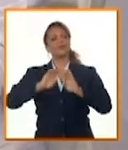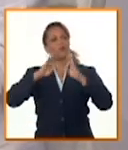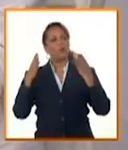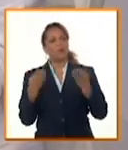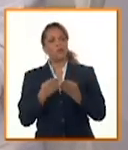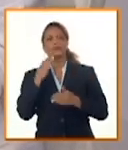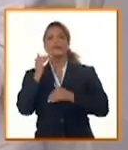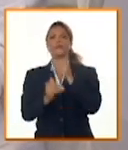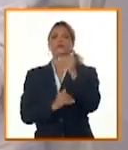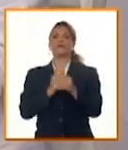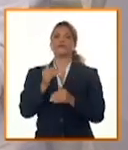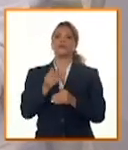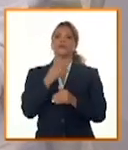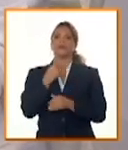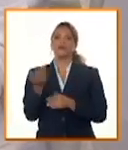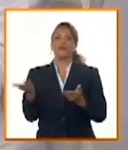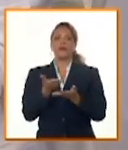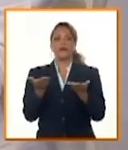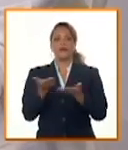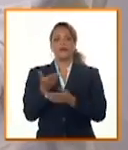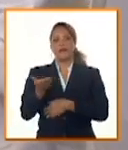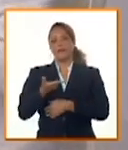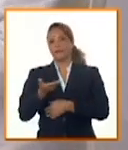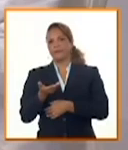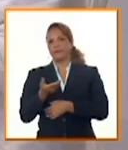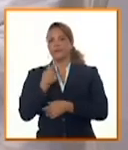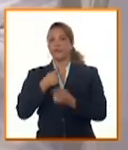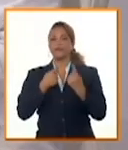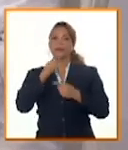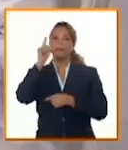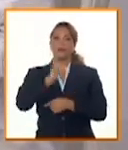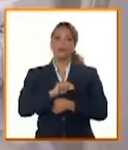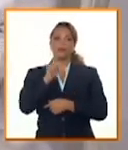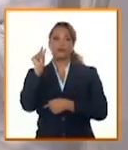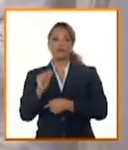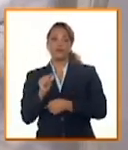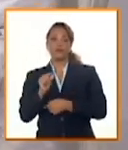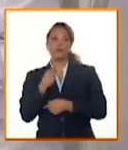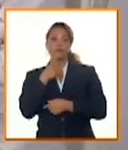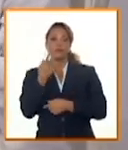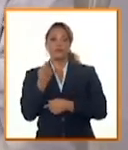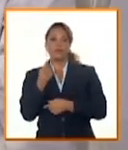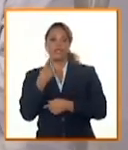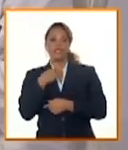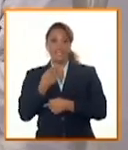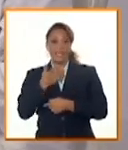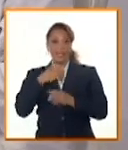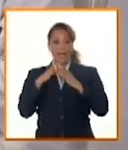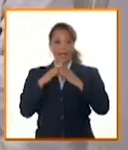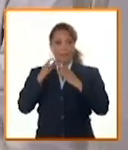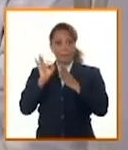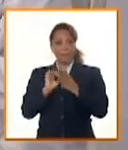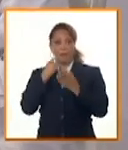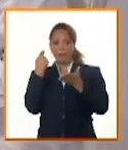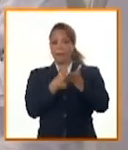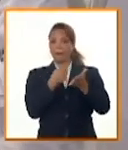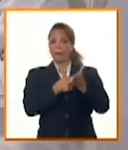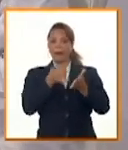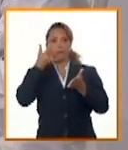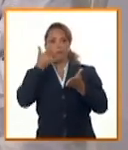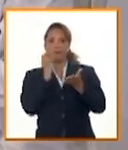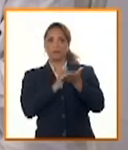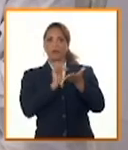de bancarización viabiliza todas esas cosas hay menos personas que tienen que ir al banco porque hacen las transacciones o sus cobros y pagos desde la casa no